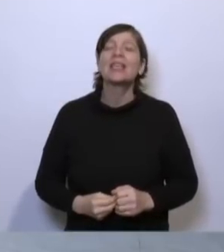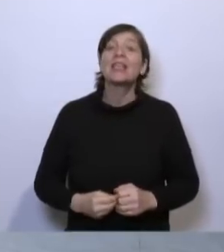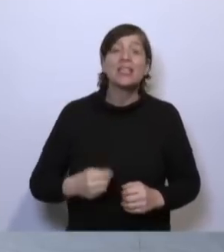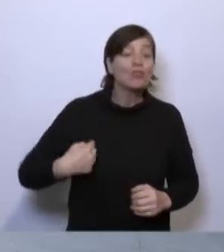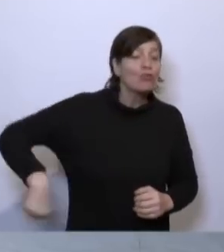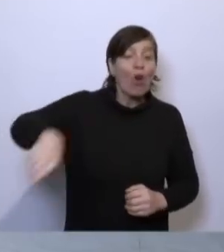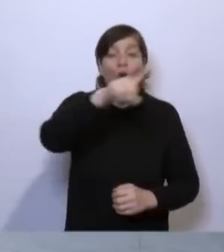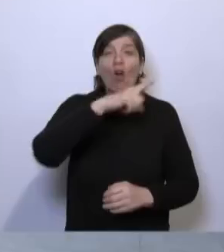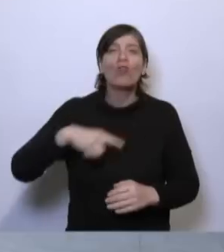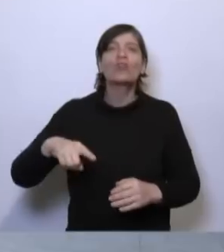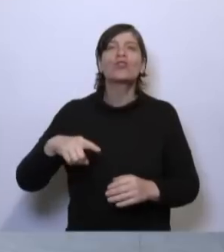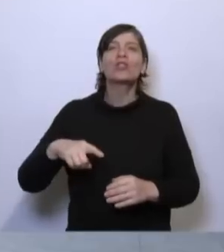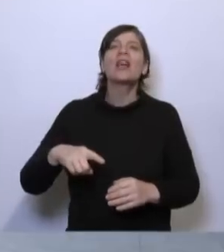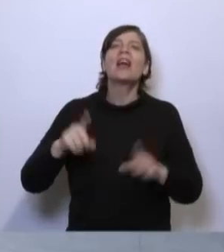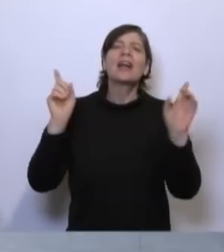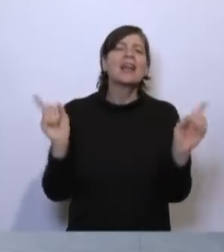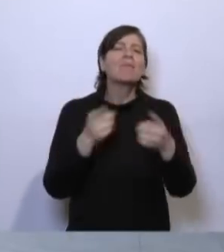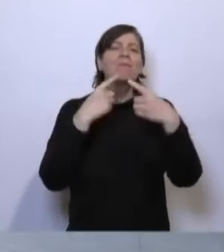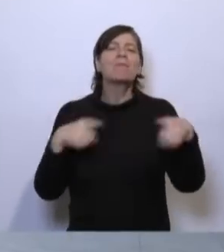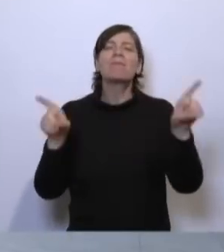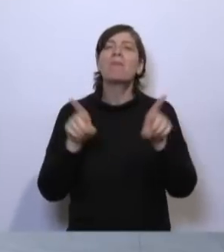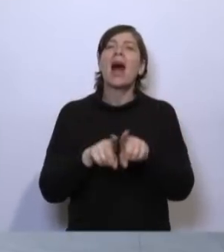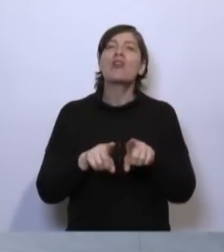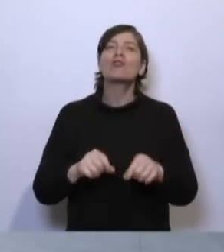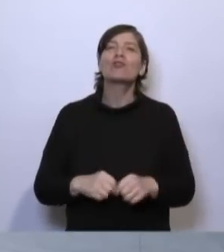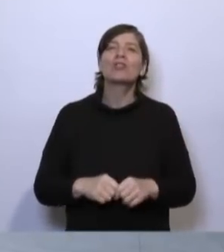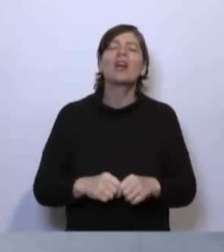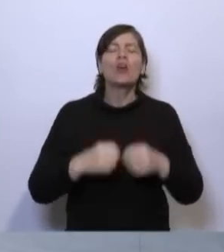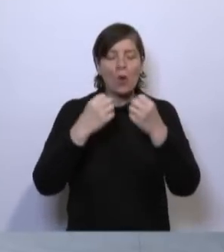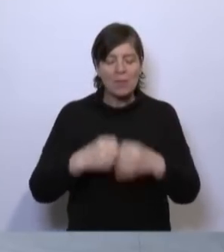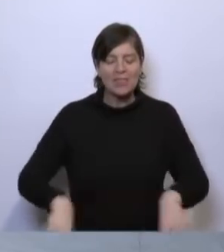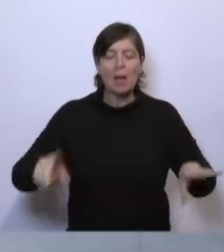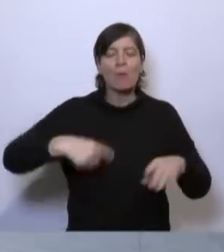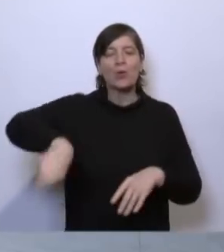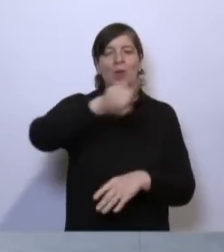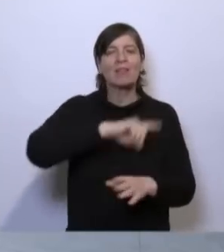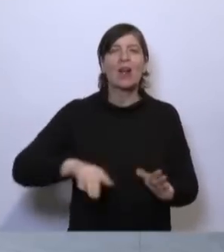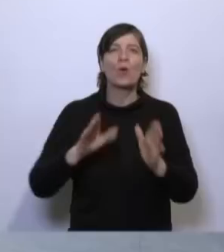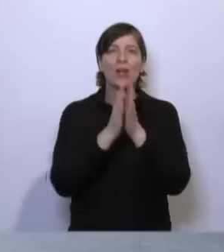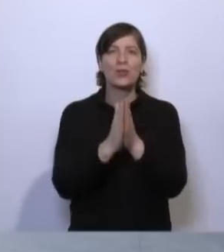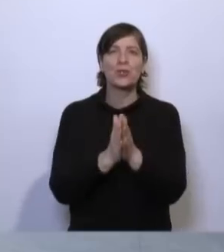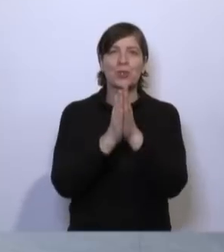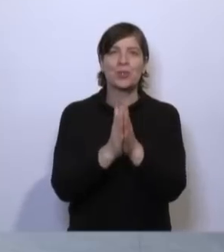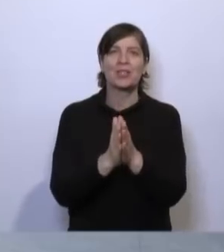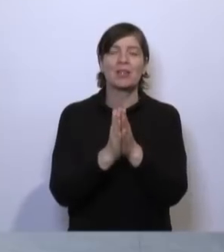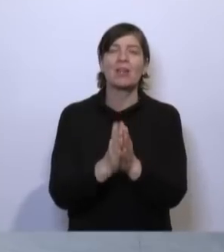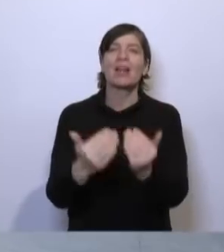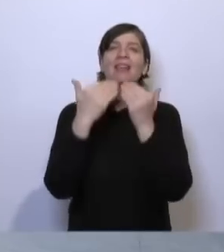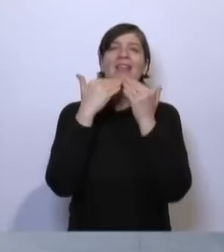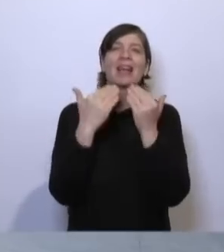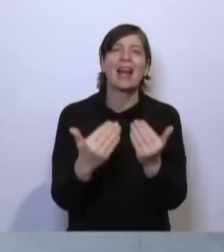y hermanados en el canto comenzar nuestra oración.